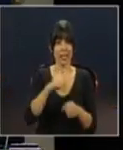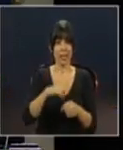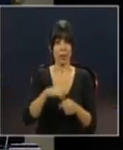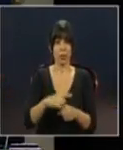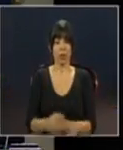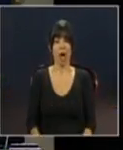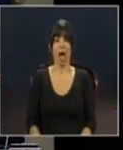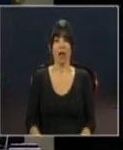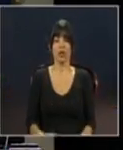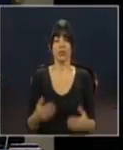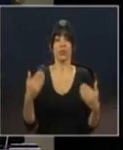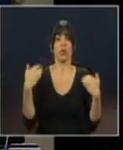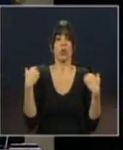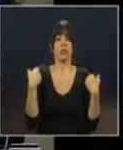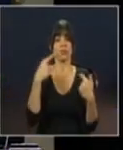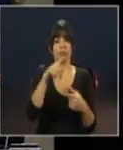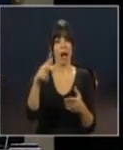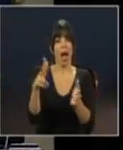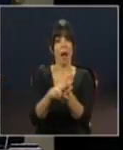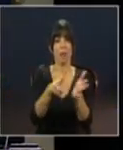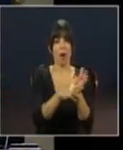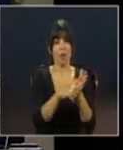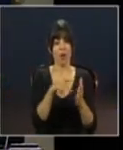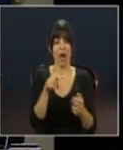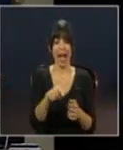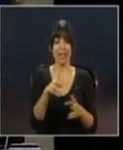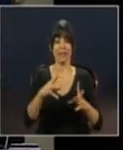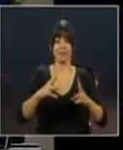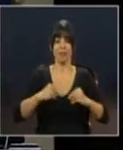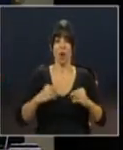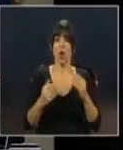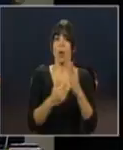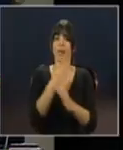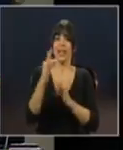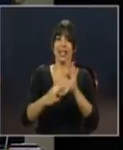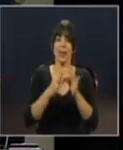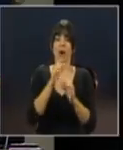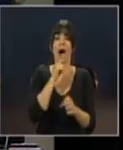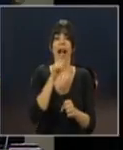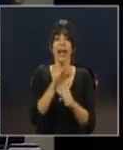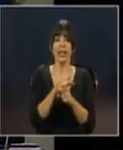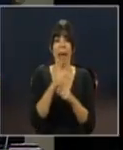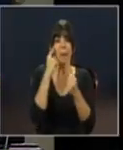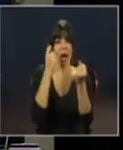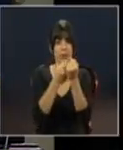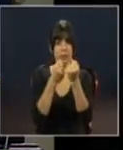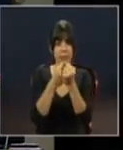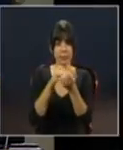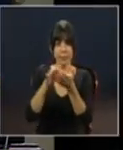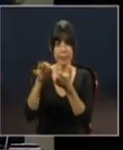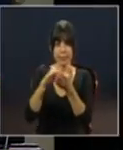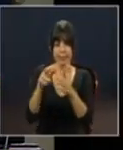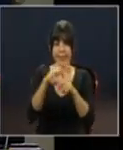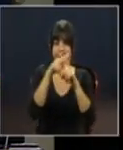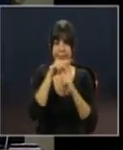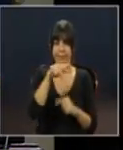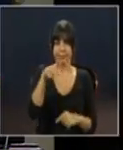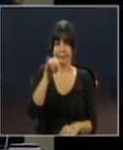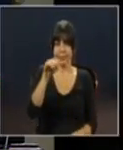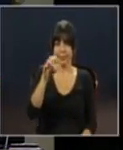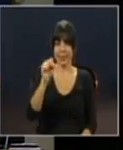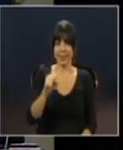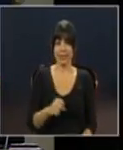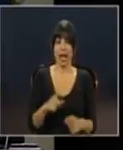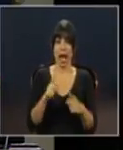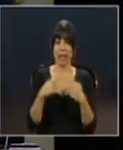diputados, felizmente aprobaron, la cual admite nuevos tipos de garantías como respaldo a los créditos de las MIPYMES. A la fecha